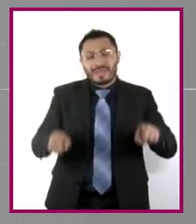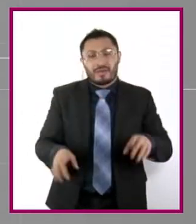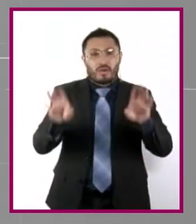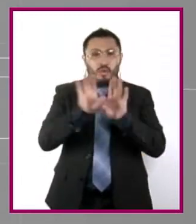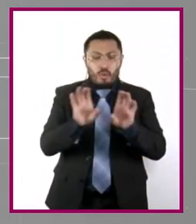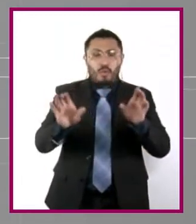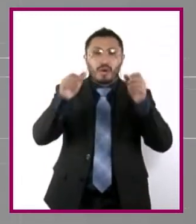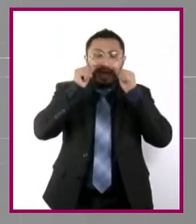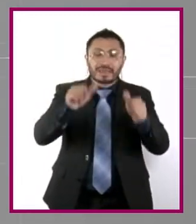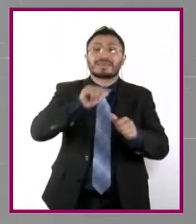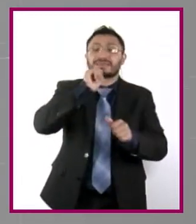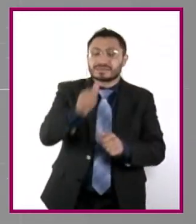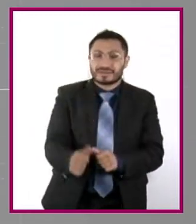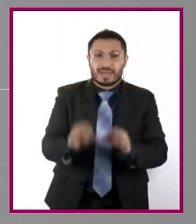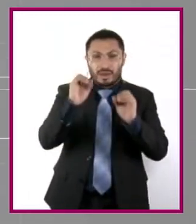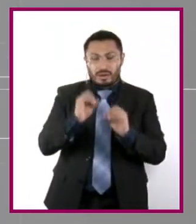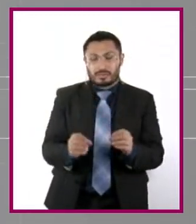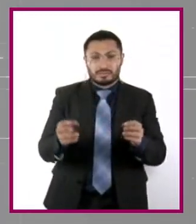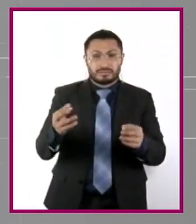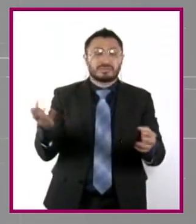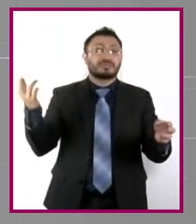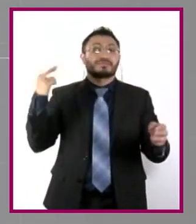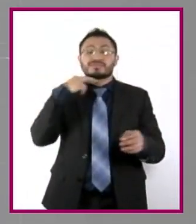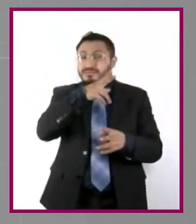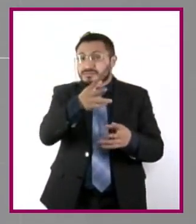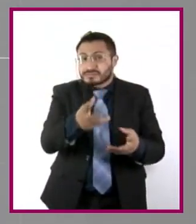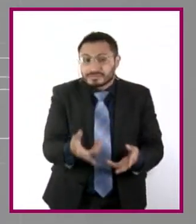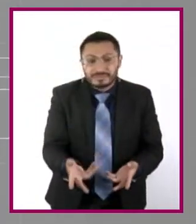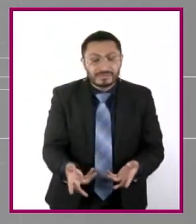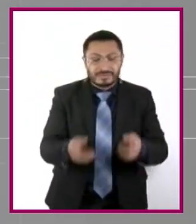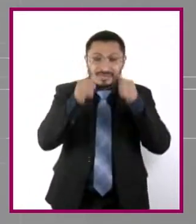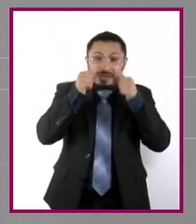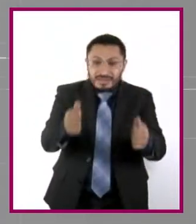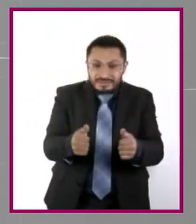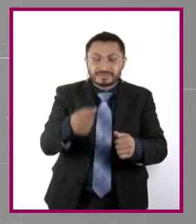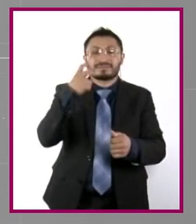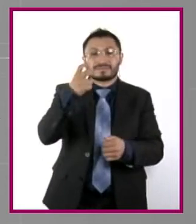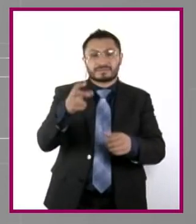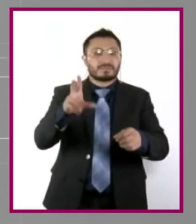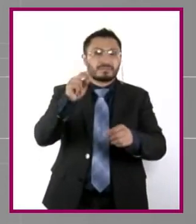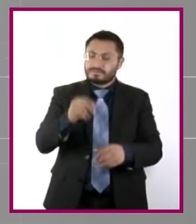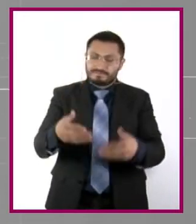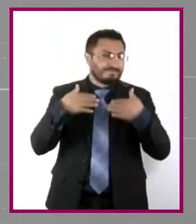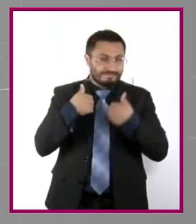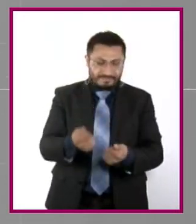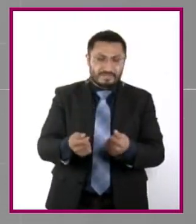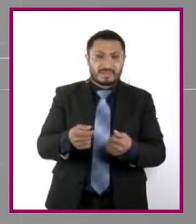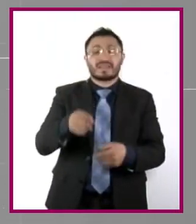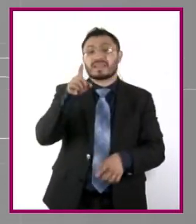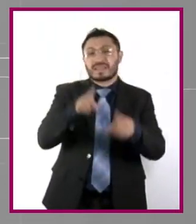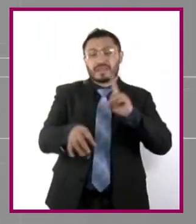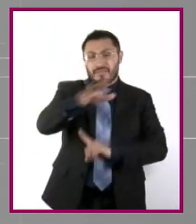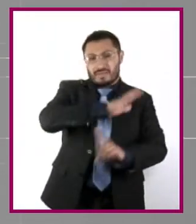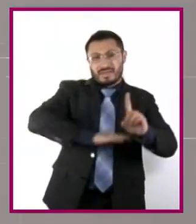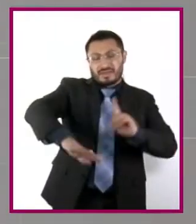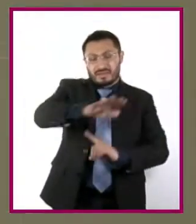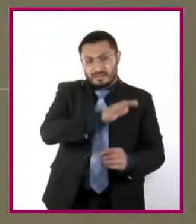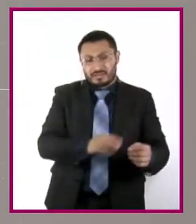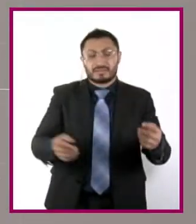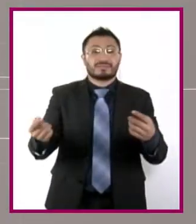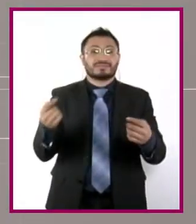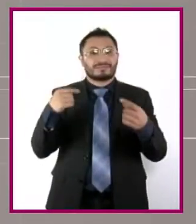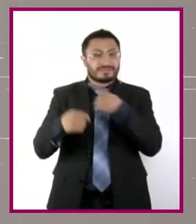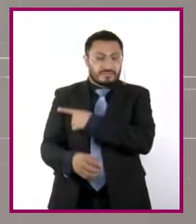y evaluación prematura. Esto provoca que el receptor no capte lo que dice el emisor, sino lo que su contexto le indica. La distorsión puede